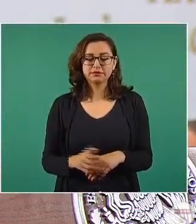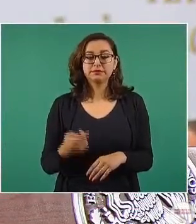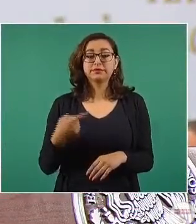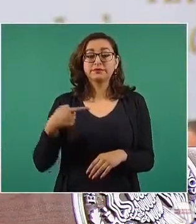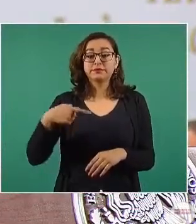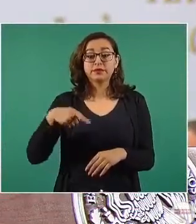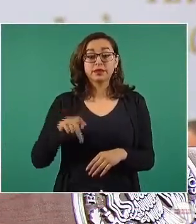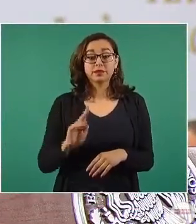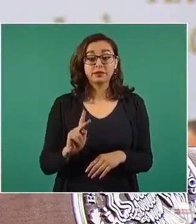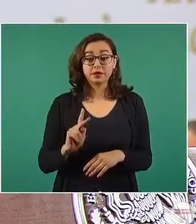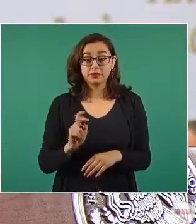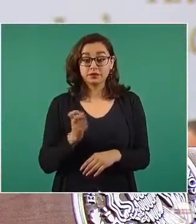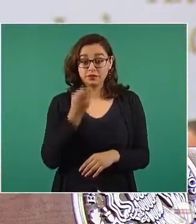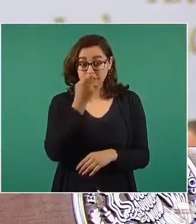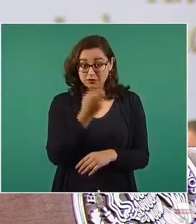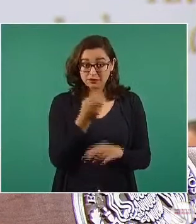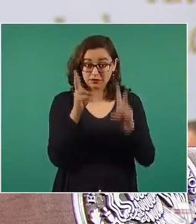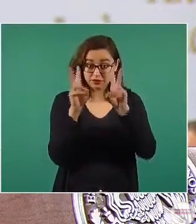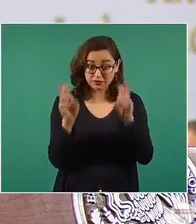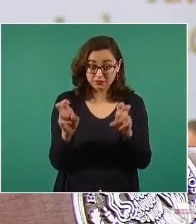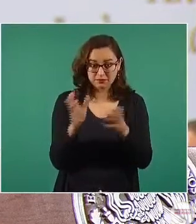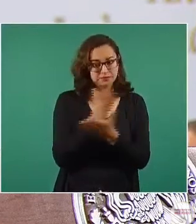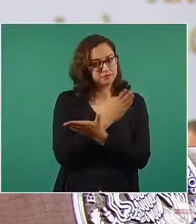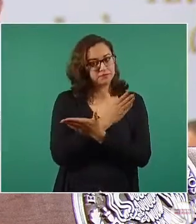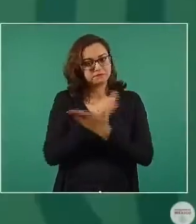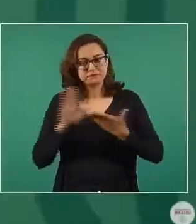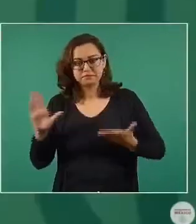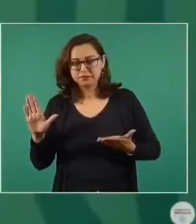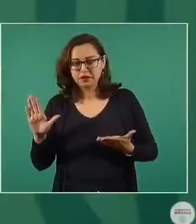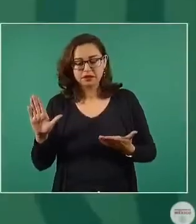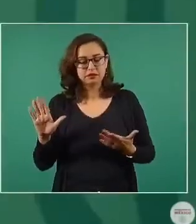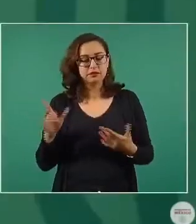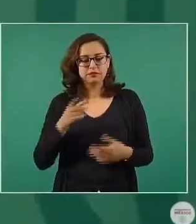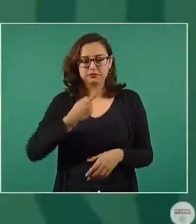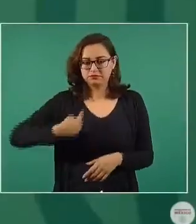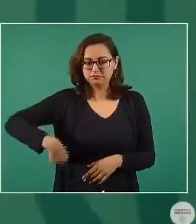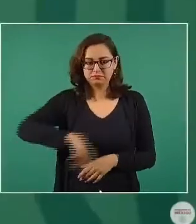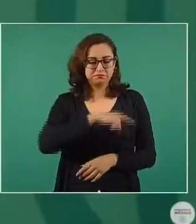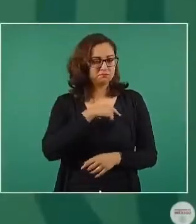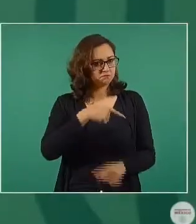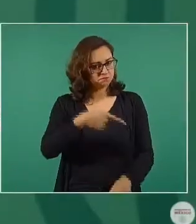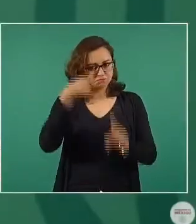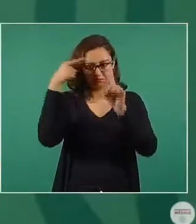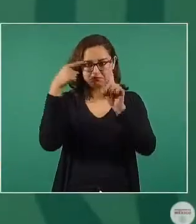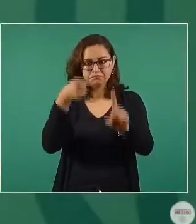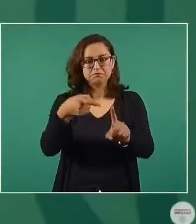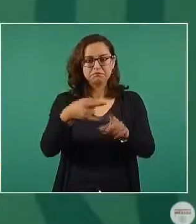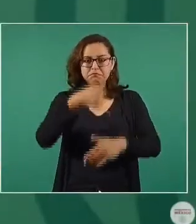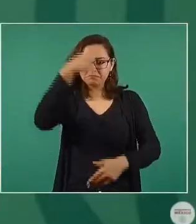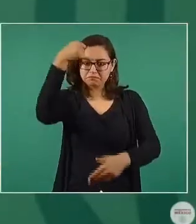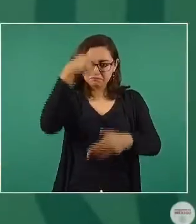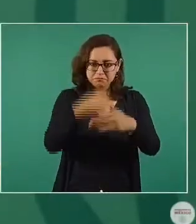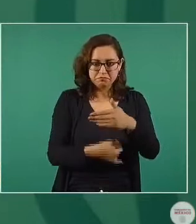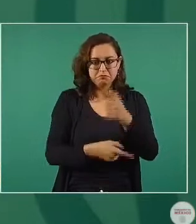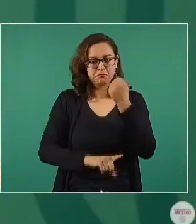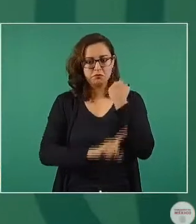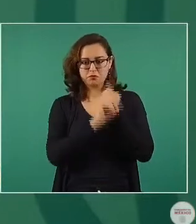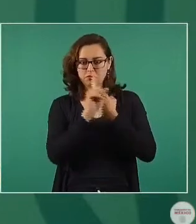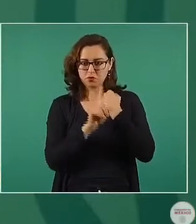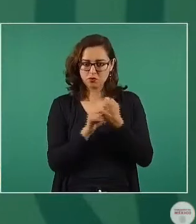pero independientemente de esto tenemos que ir al fondo, a lo estructural,